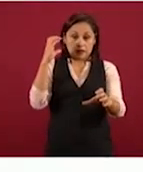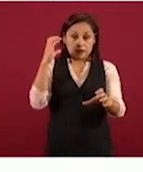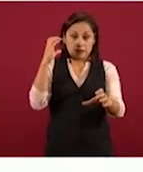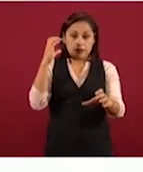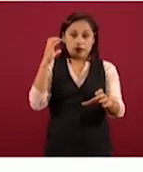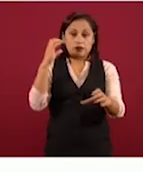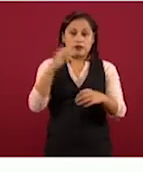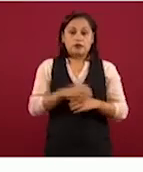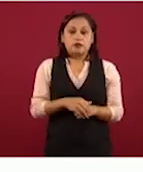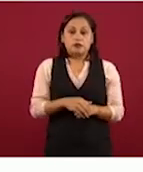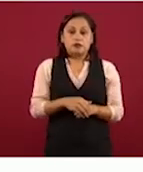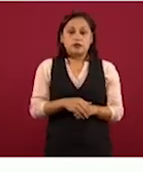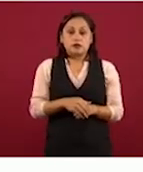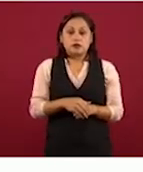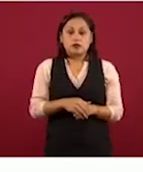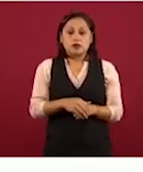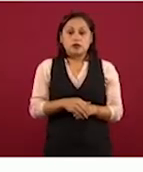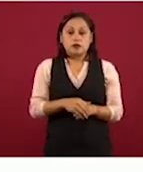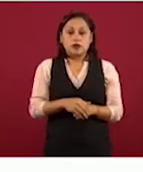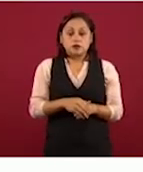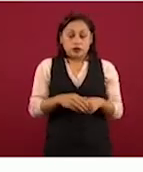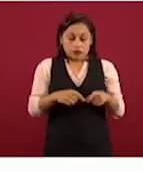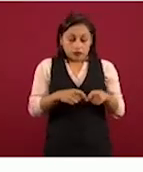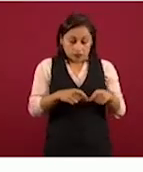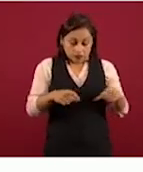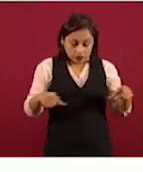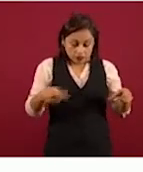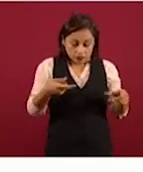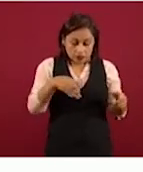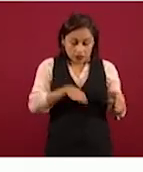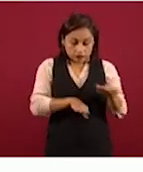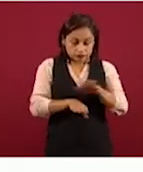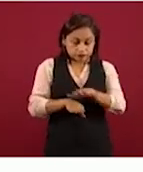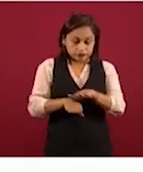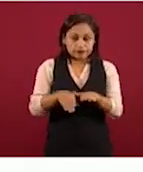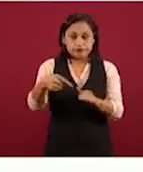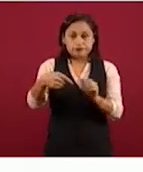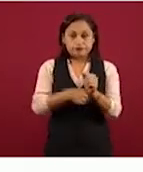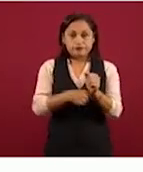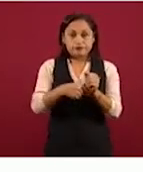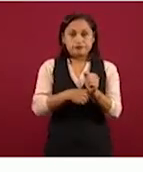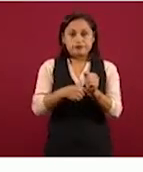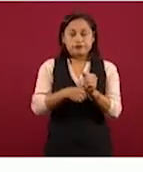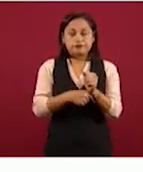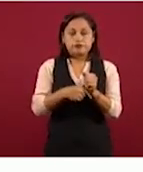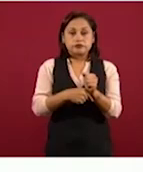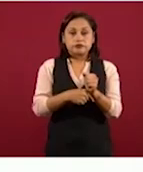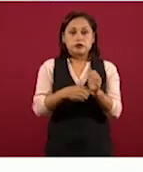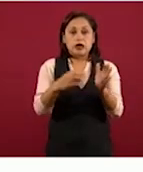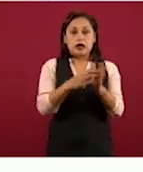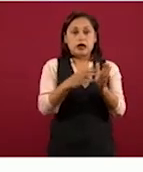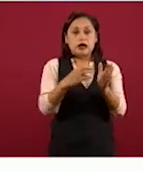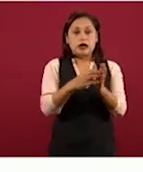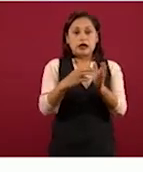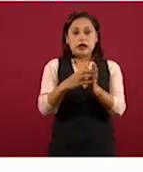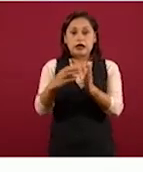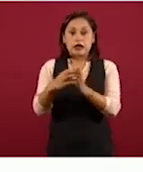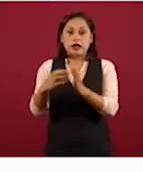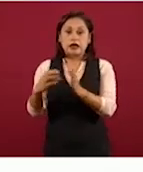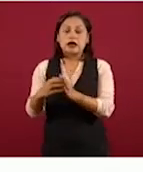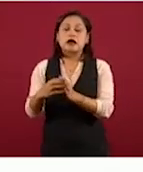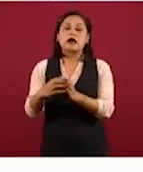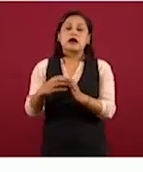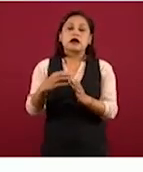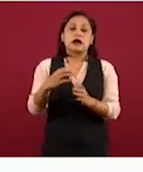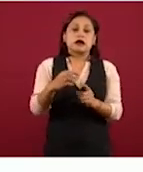central está como recipiente de todos esos cartuchos, 55 mil cartuchos, 53 cargadores,